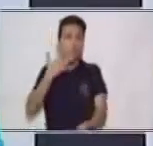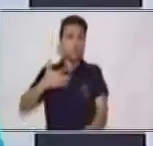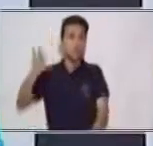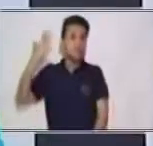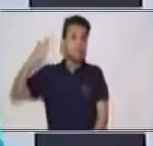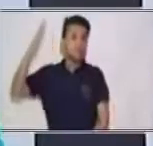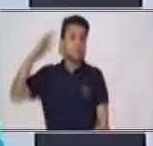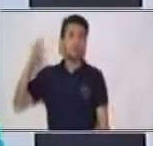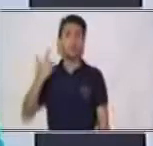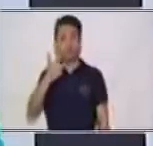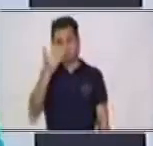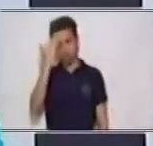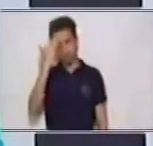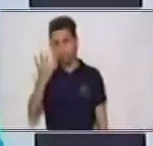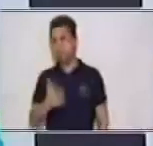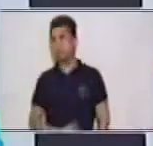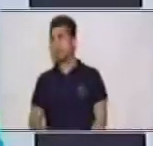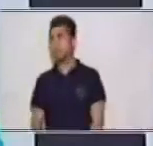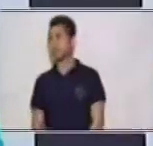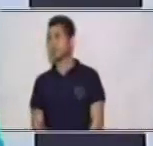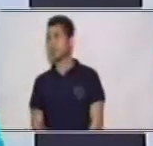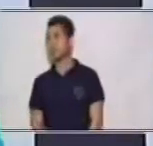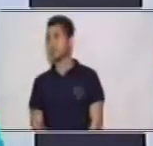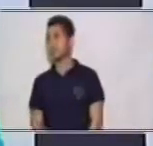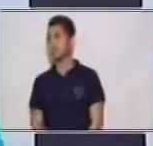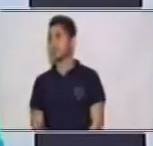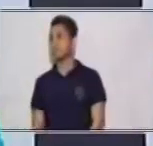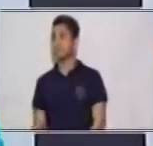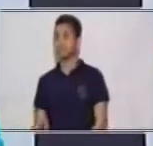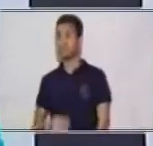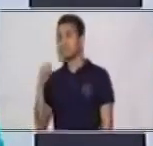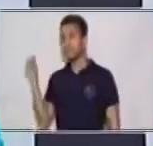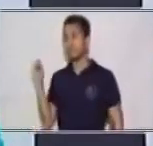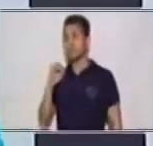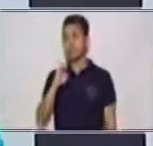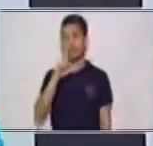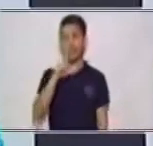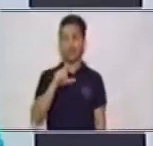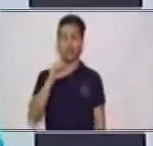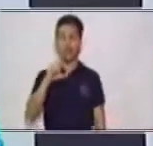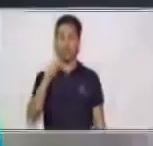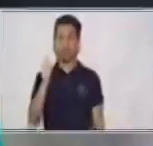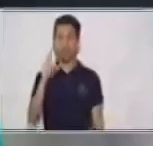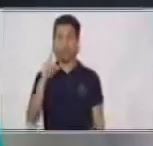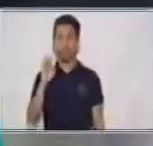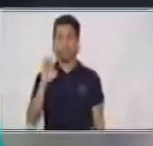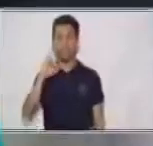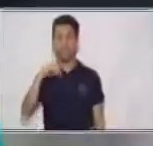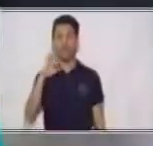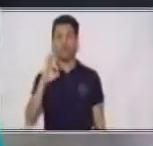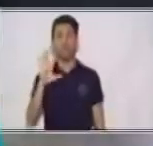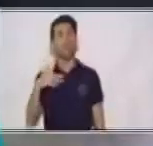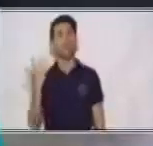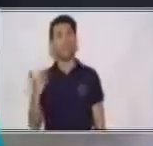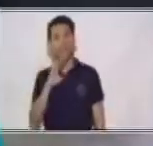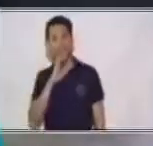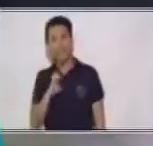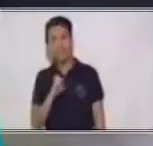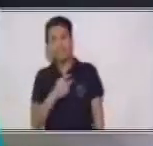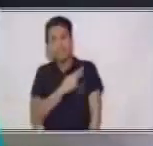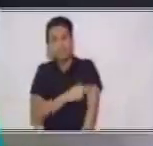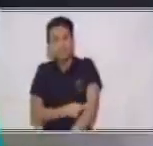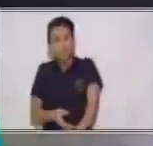en este momento. Entonces, ¿qué podemos hablar del Cadejo? Conocemos al Cadejo, es ese típico perro